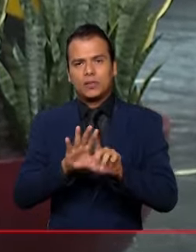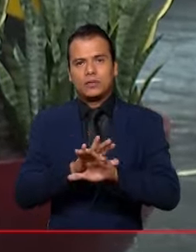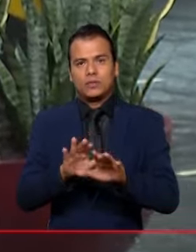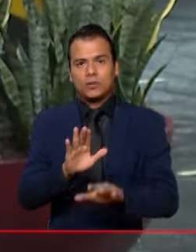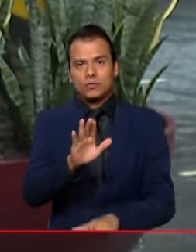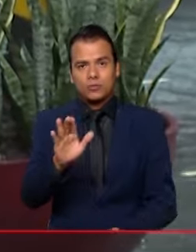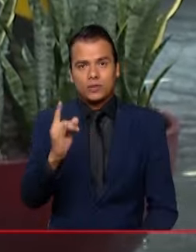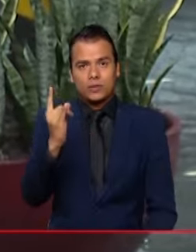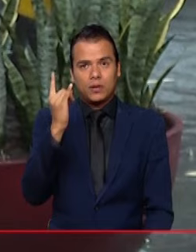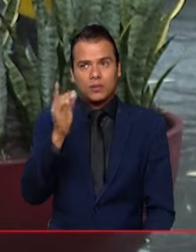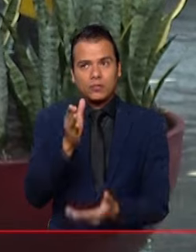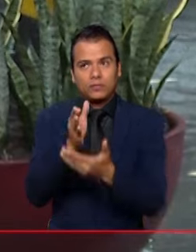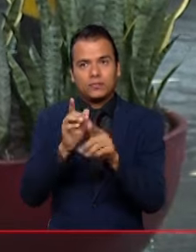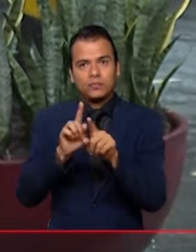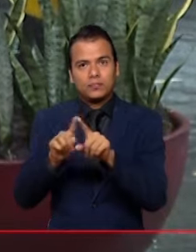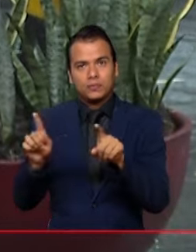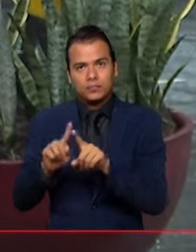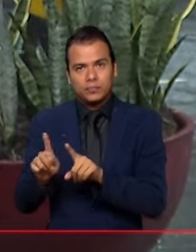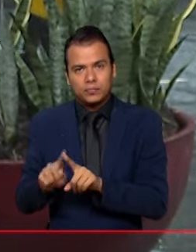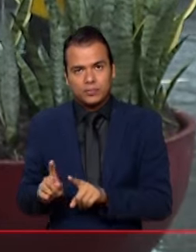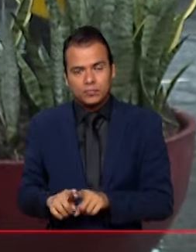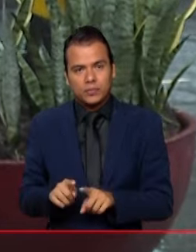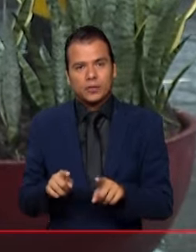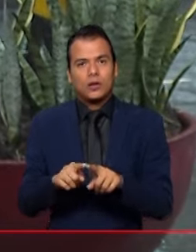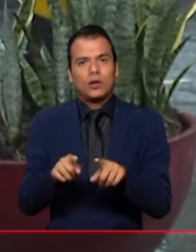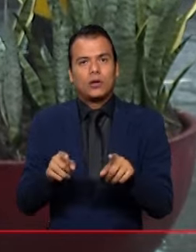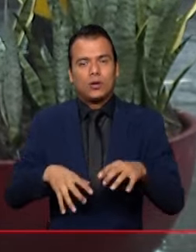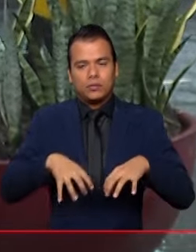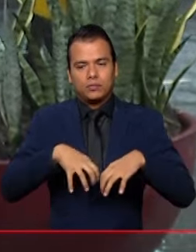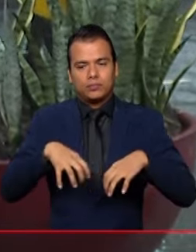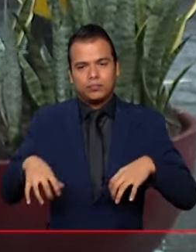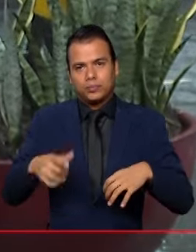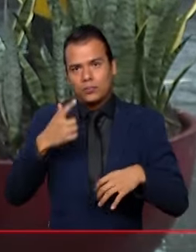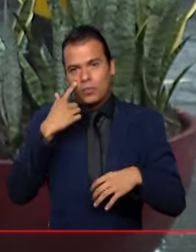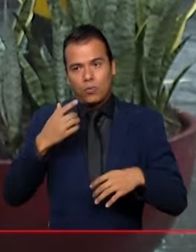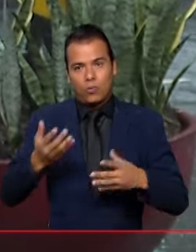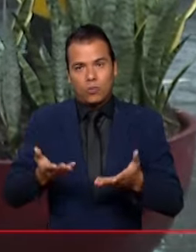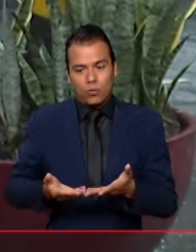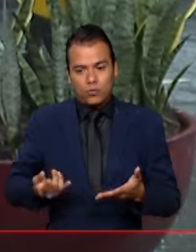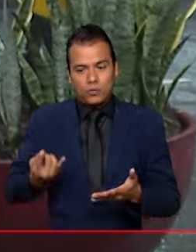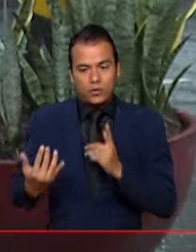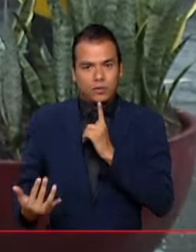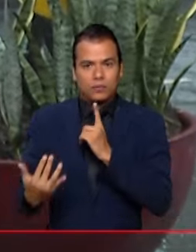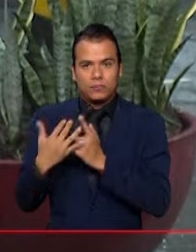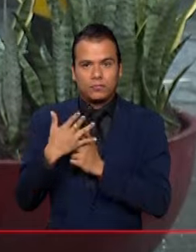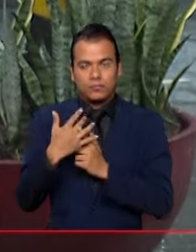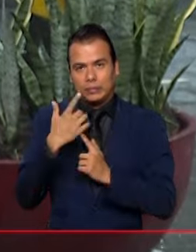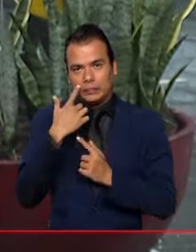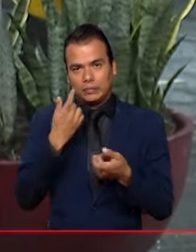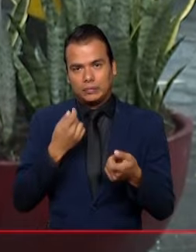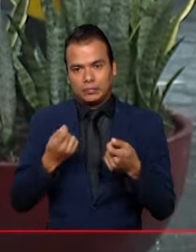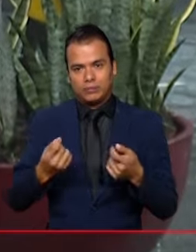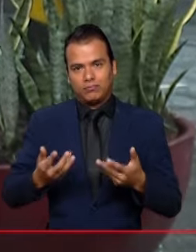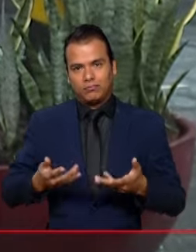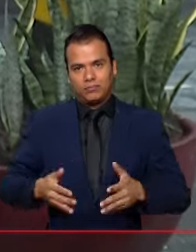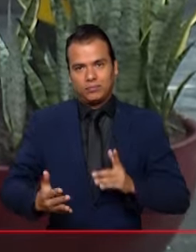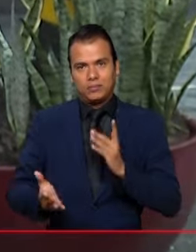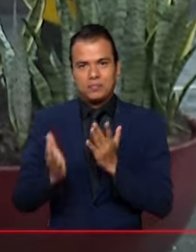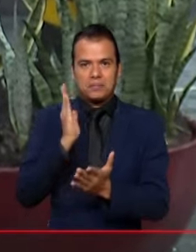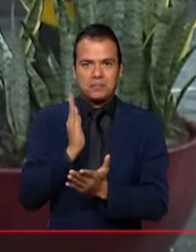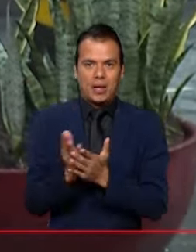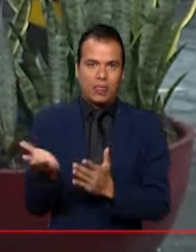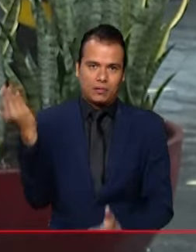ustedes cuando vayan a los locales o establecimientos comerciales, atentos con sus artículos personales porque uno nunca sabe dónde lo puedan sorprender los delincuentes. Esta es